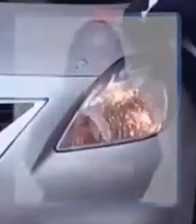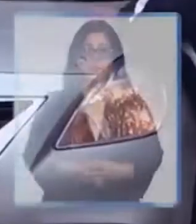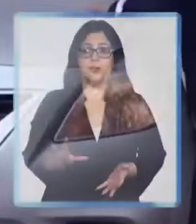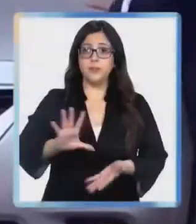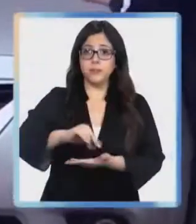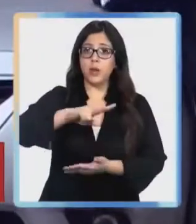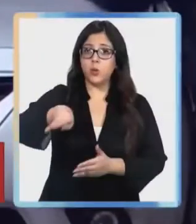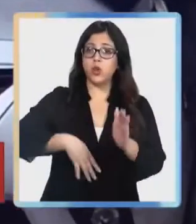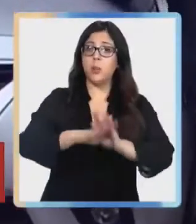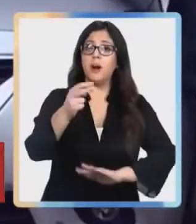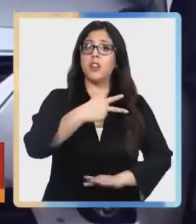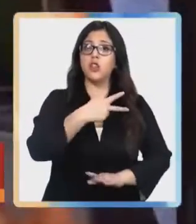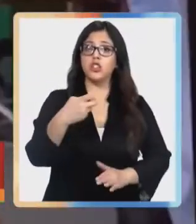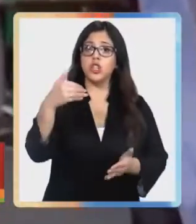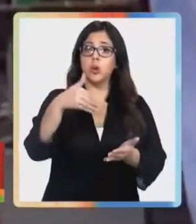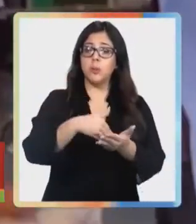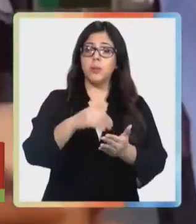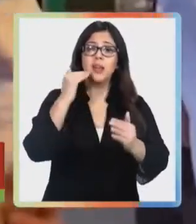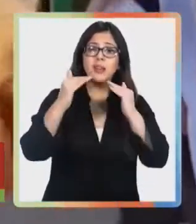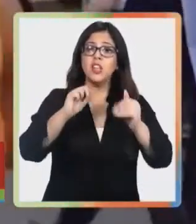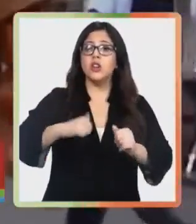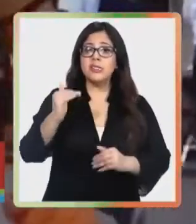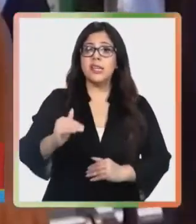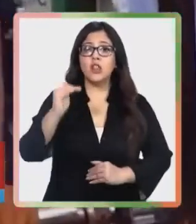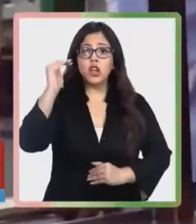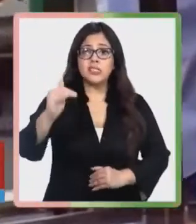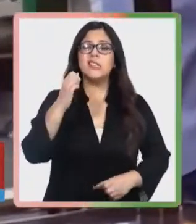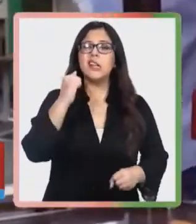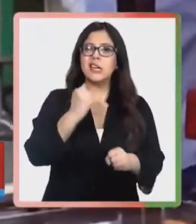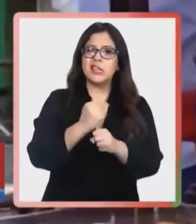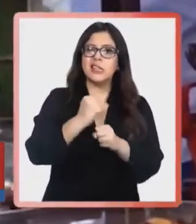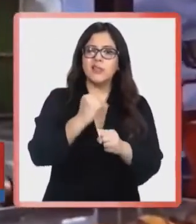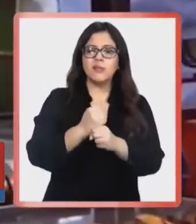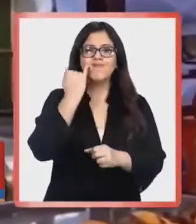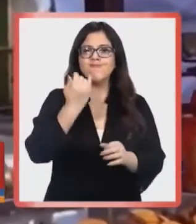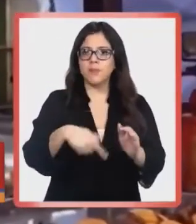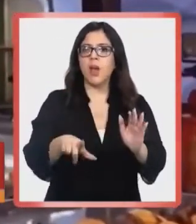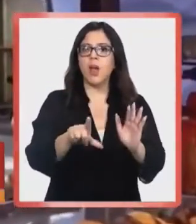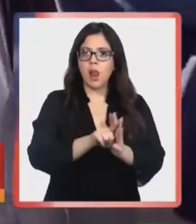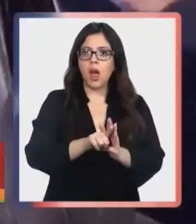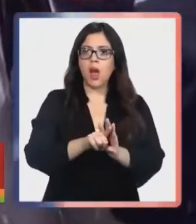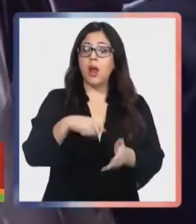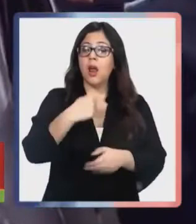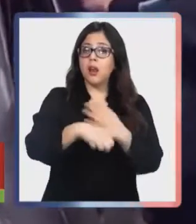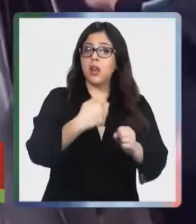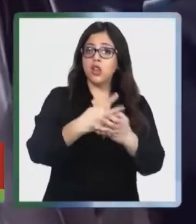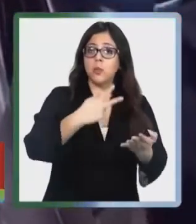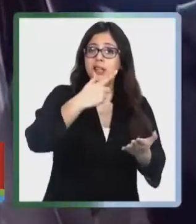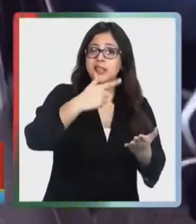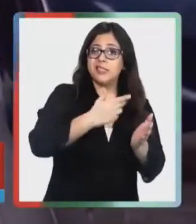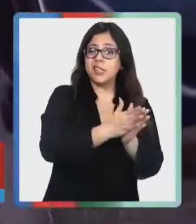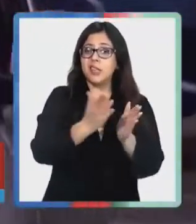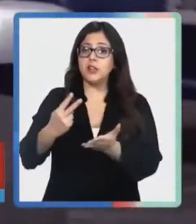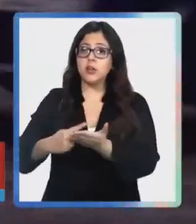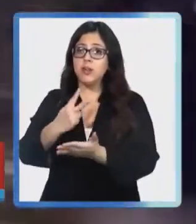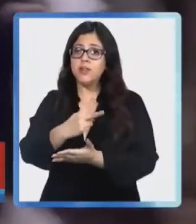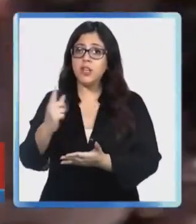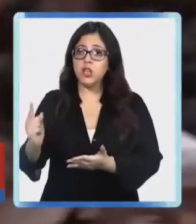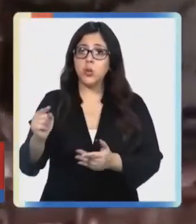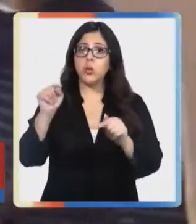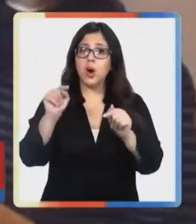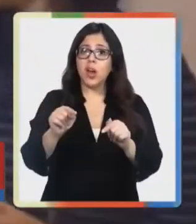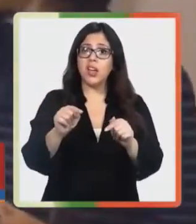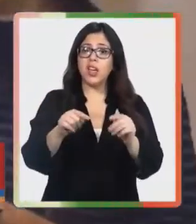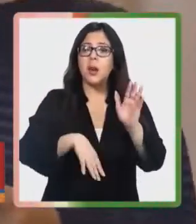en nuestro país más de 200 mil niños y adolescentes trabajan de manera ilegal entre 2017 y 2021